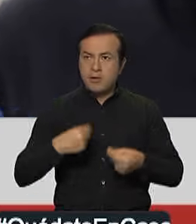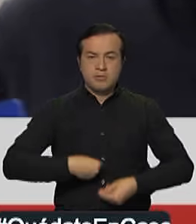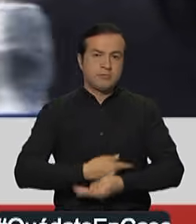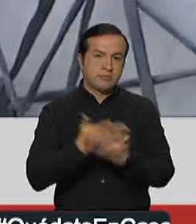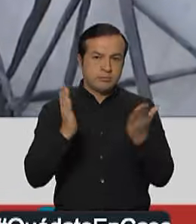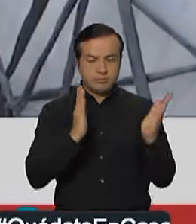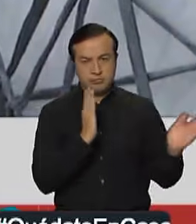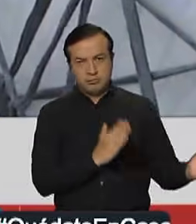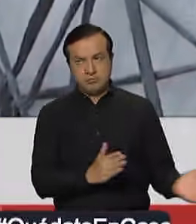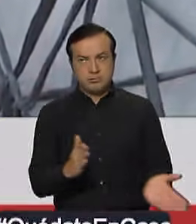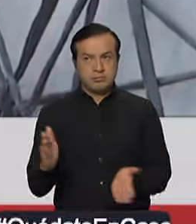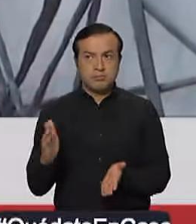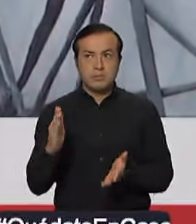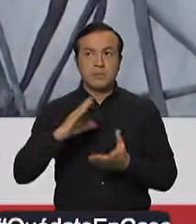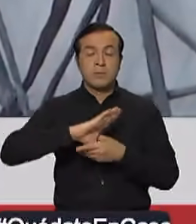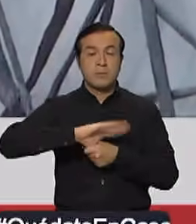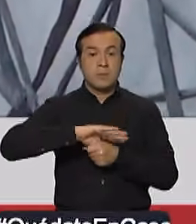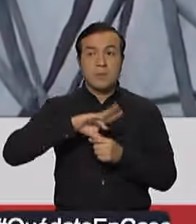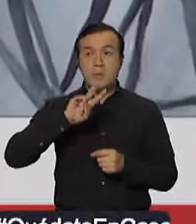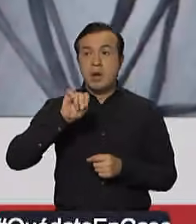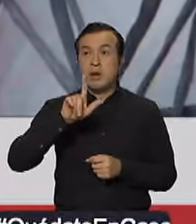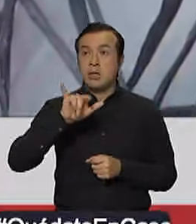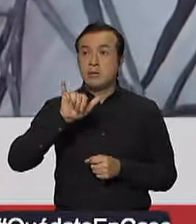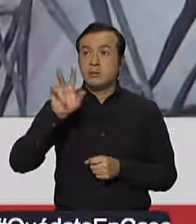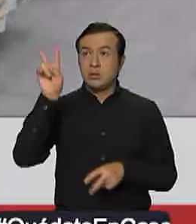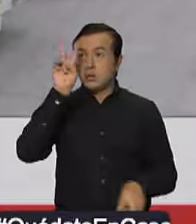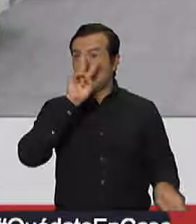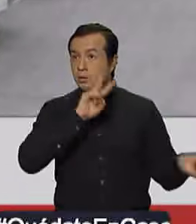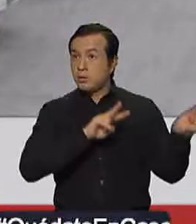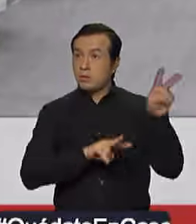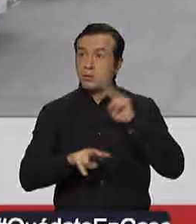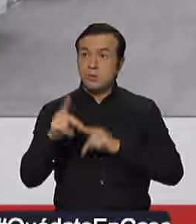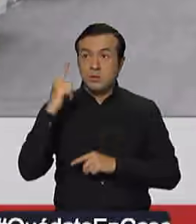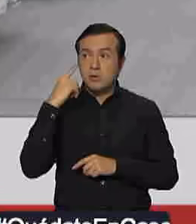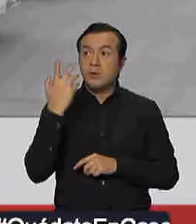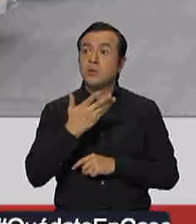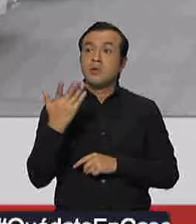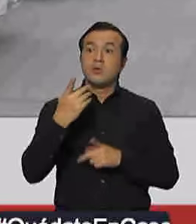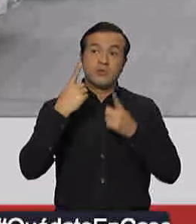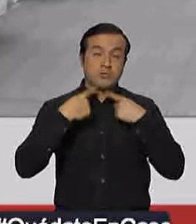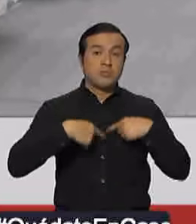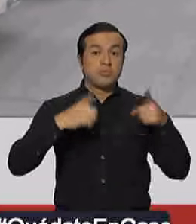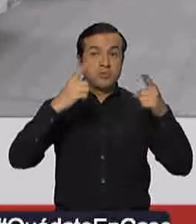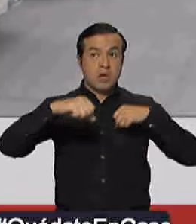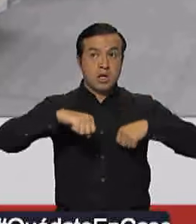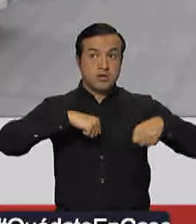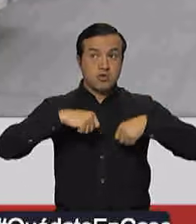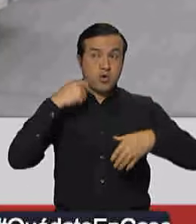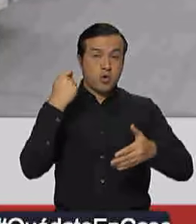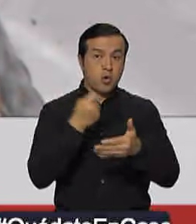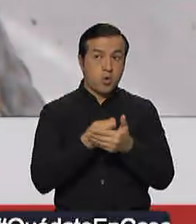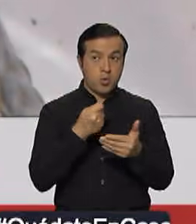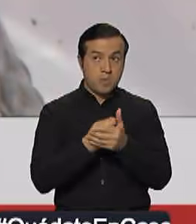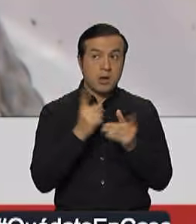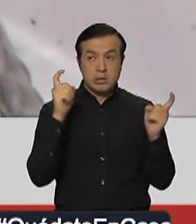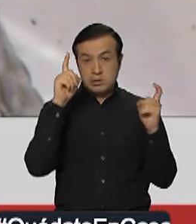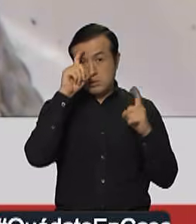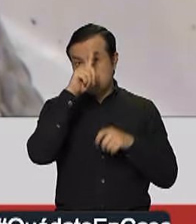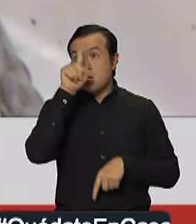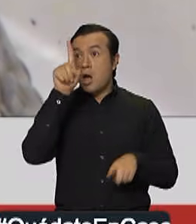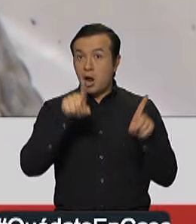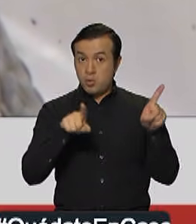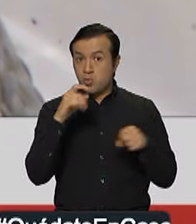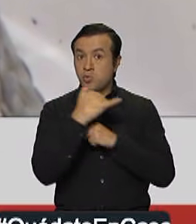esa manera. El canciller José Valencia estuvo también en la llegada del cargamento. Dijo que la gestión para adquirir ha sido compleja porque varios